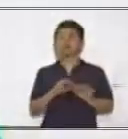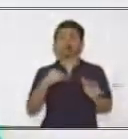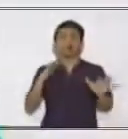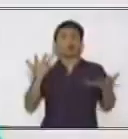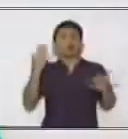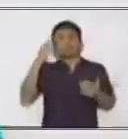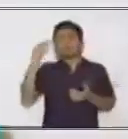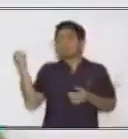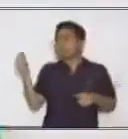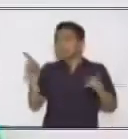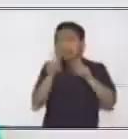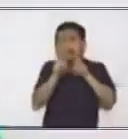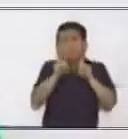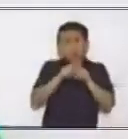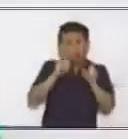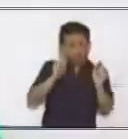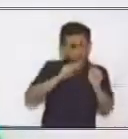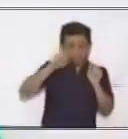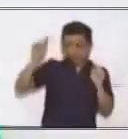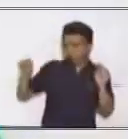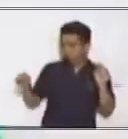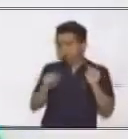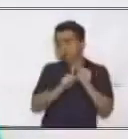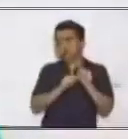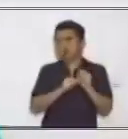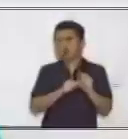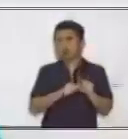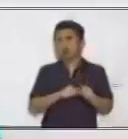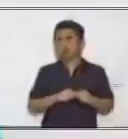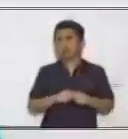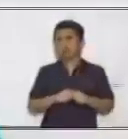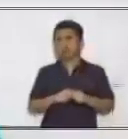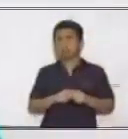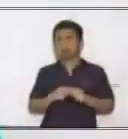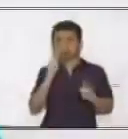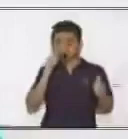iguales? Simplemente hagamos esto.